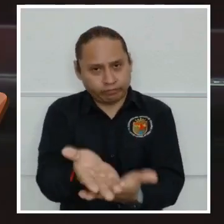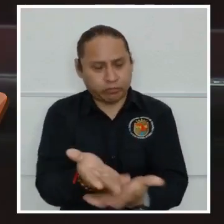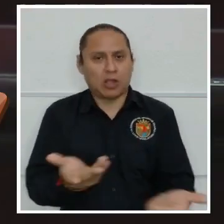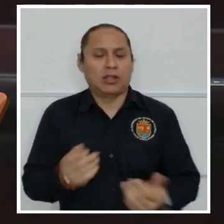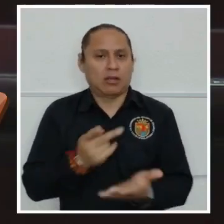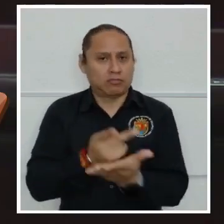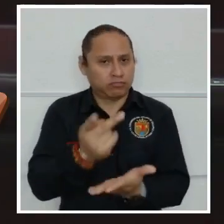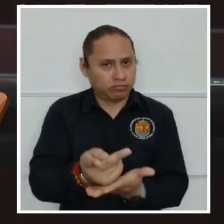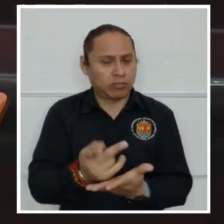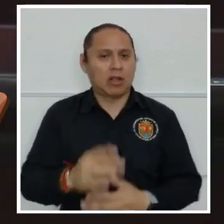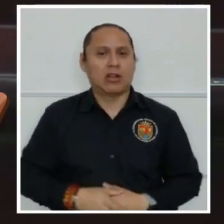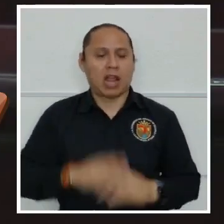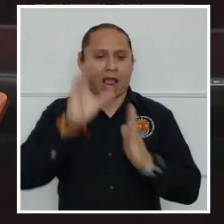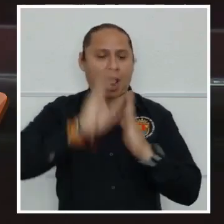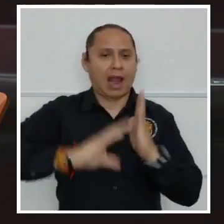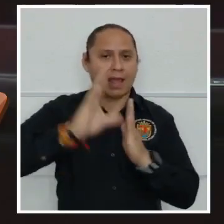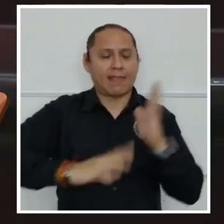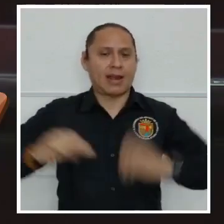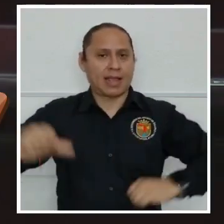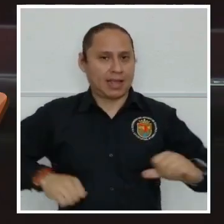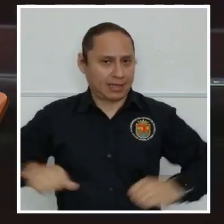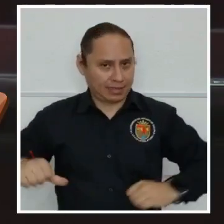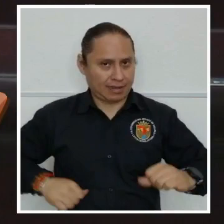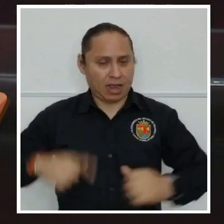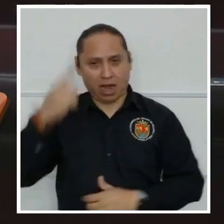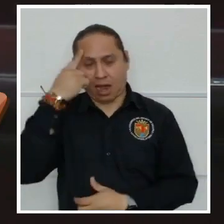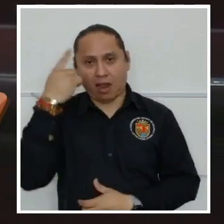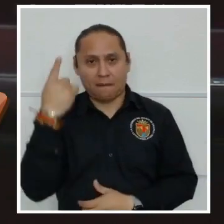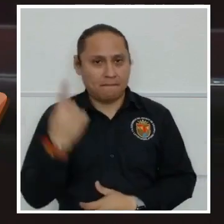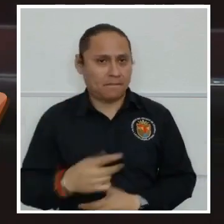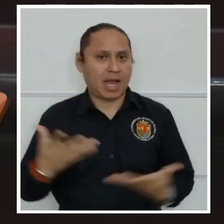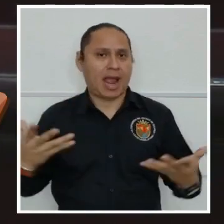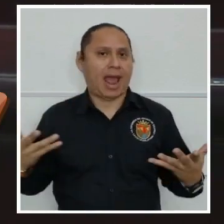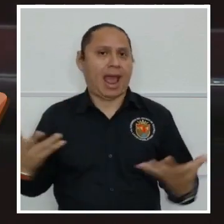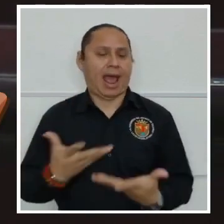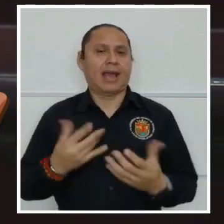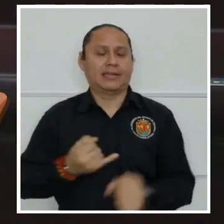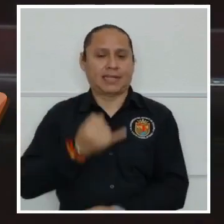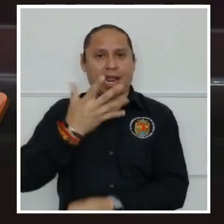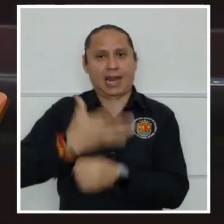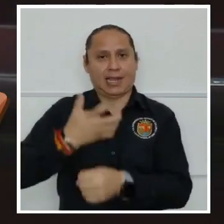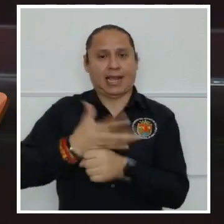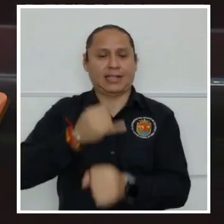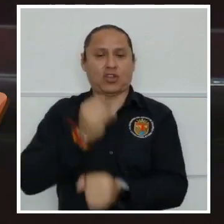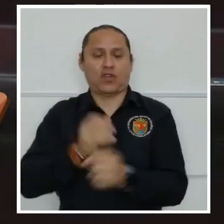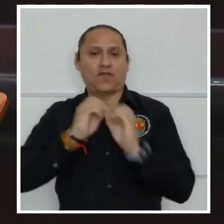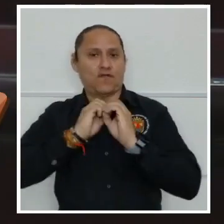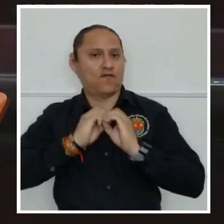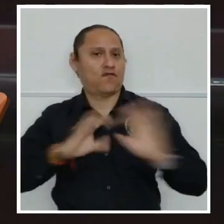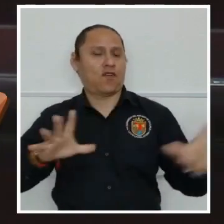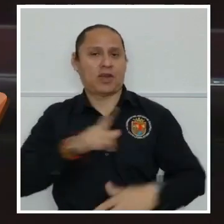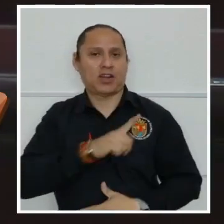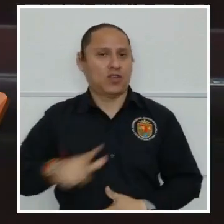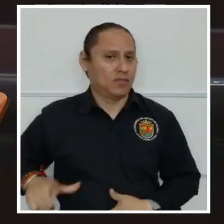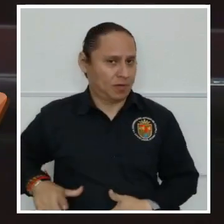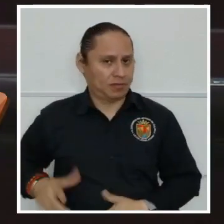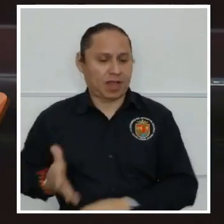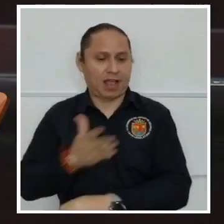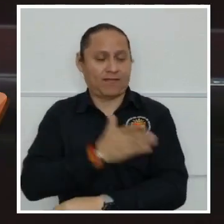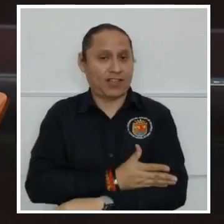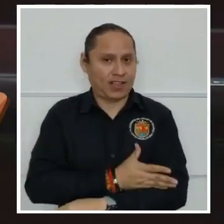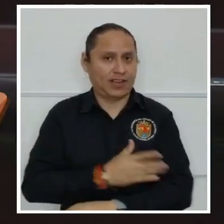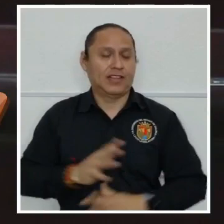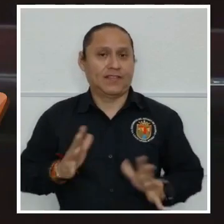Asamblea el calendario de actividades para llevar a cabo la glosa del quinto informe de gobierno. Por las